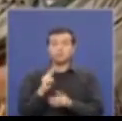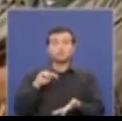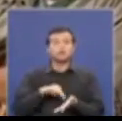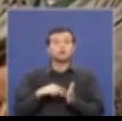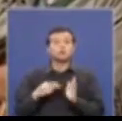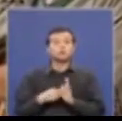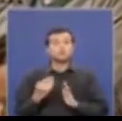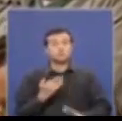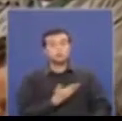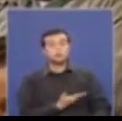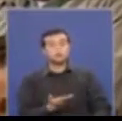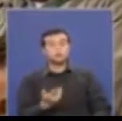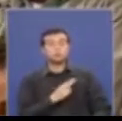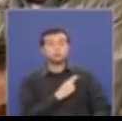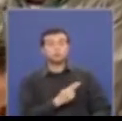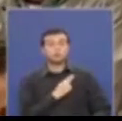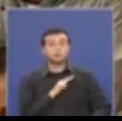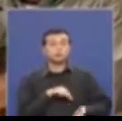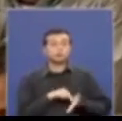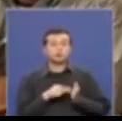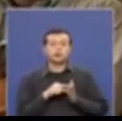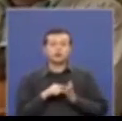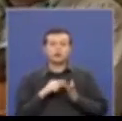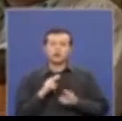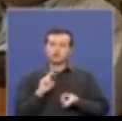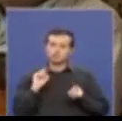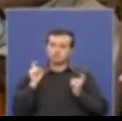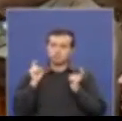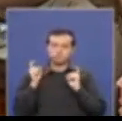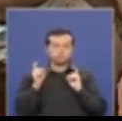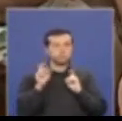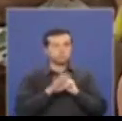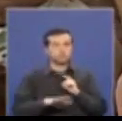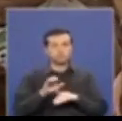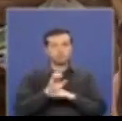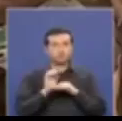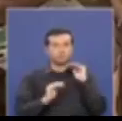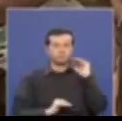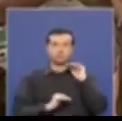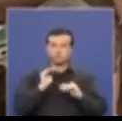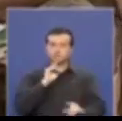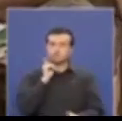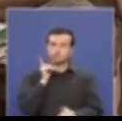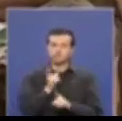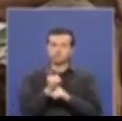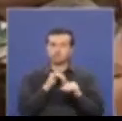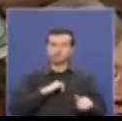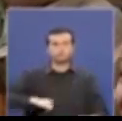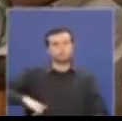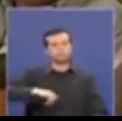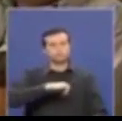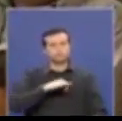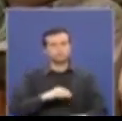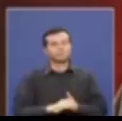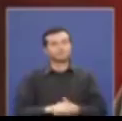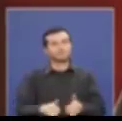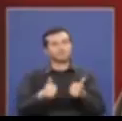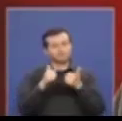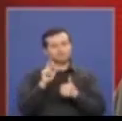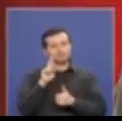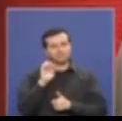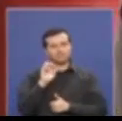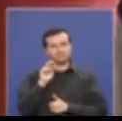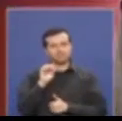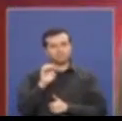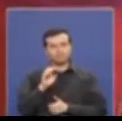construir que la universidad sea el motor del cambio de todos los ecuatorianos con una mayor pertinencia y una mayor democratización, presidente. Muy bien, René.